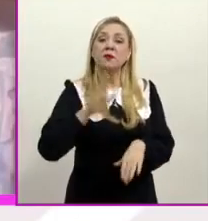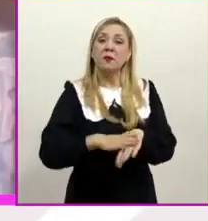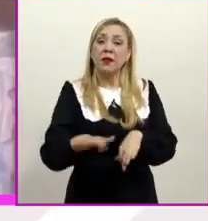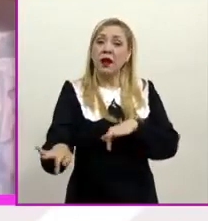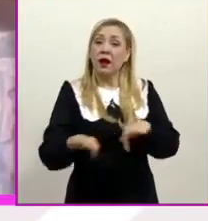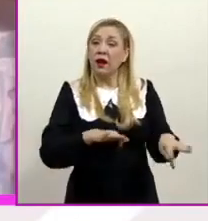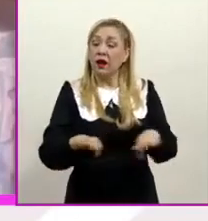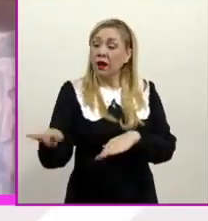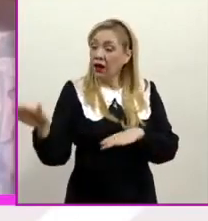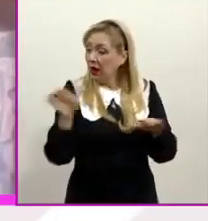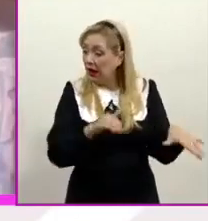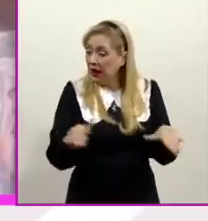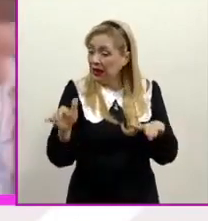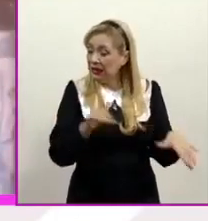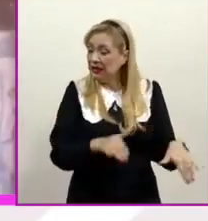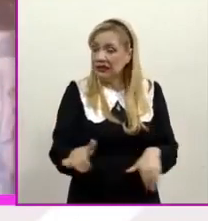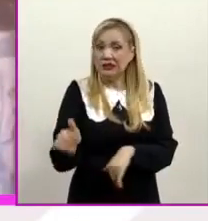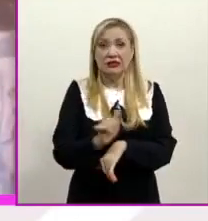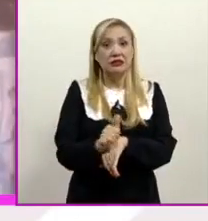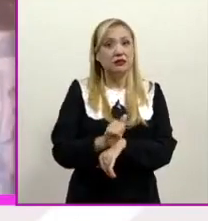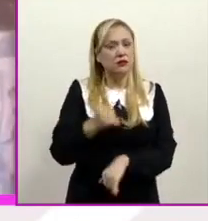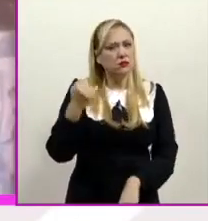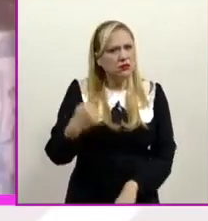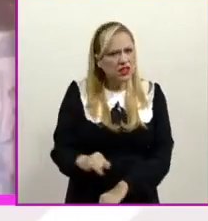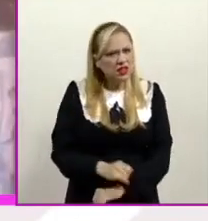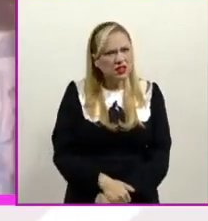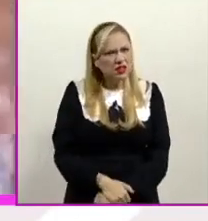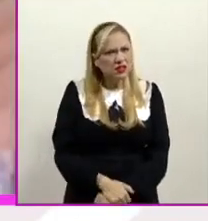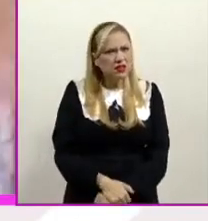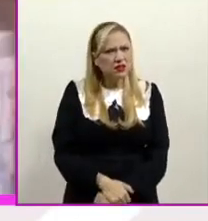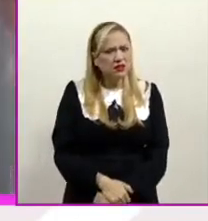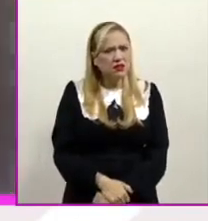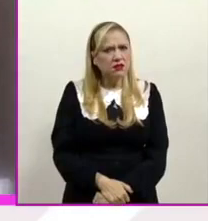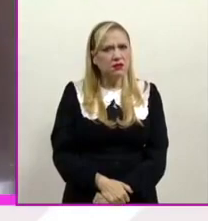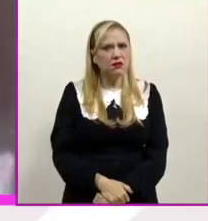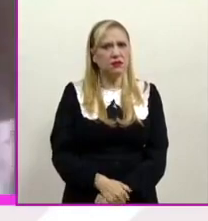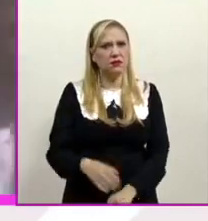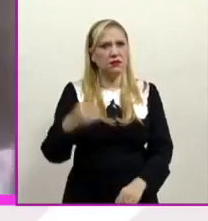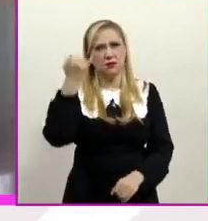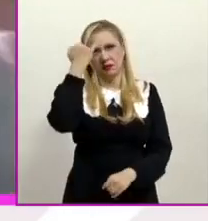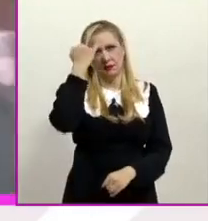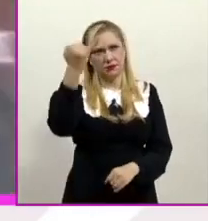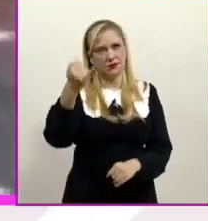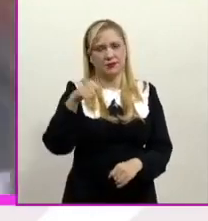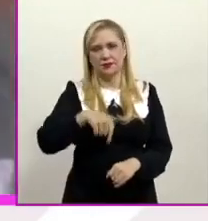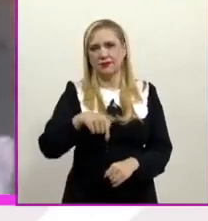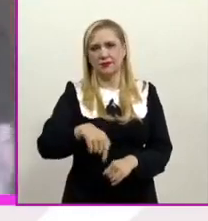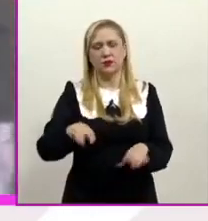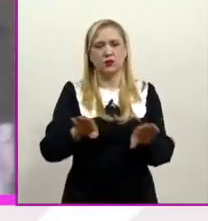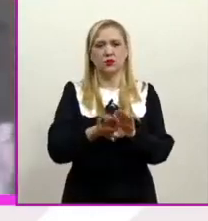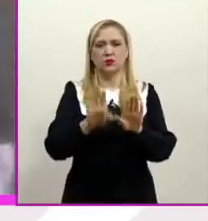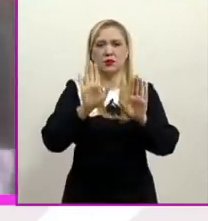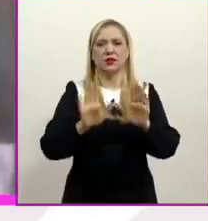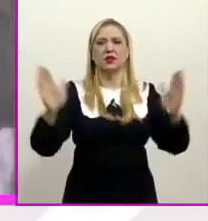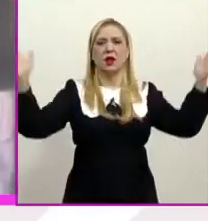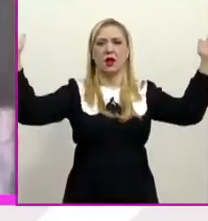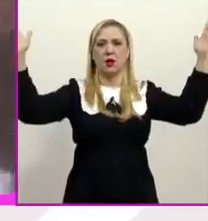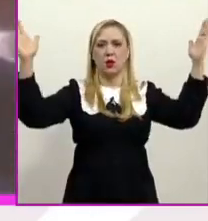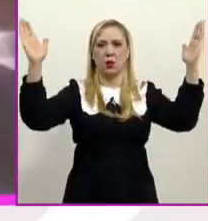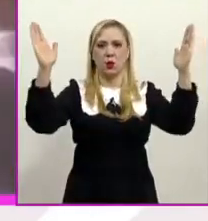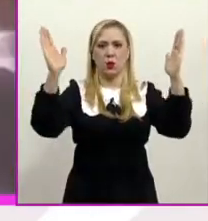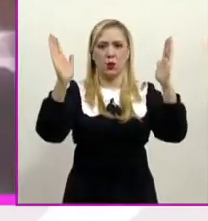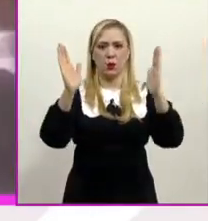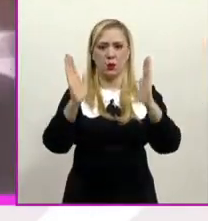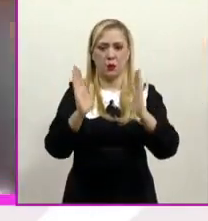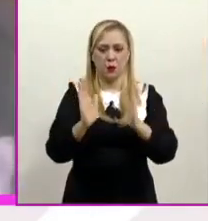trabajo como actores, porque se va reduciendo. ¿No? Imagínate que esta carrera es un embudo. Cuando son jóvenes, todo el